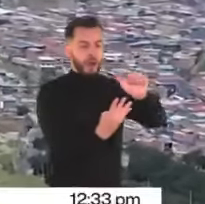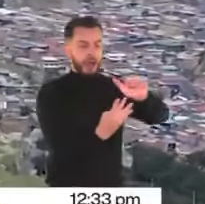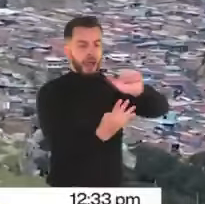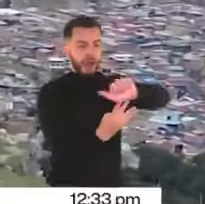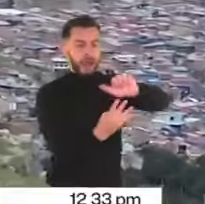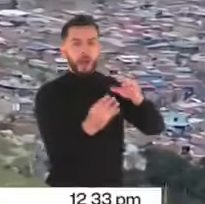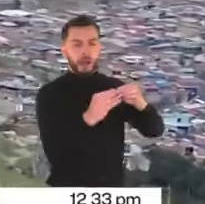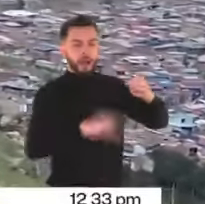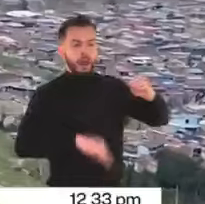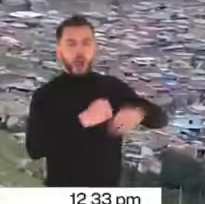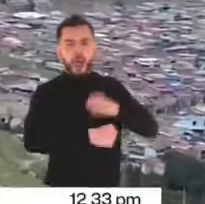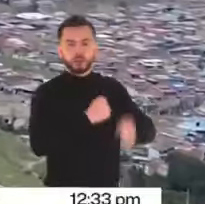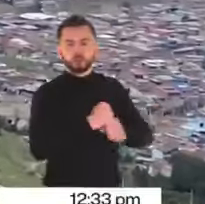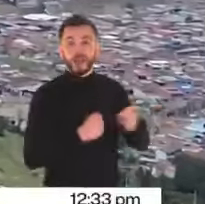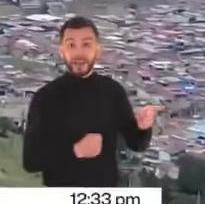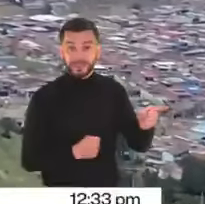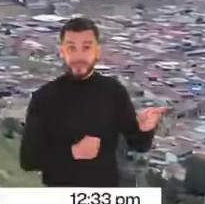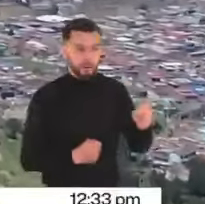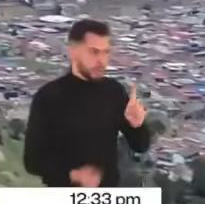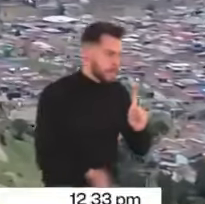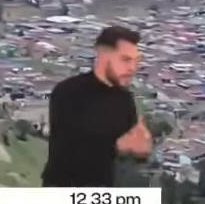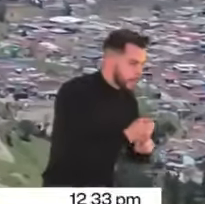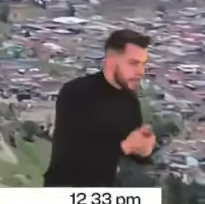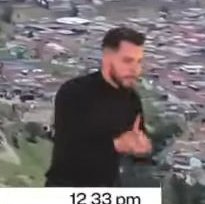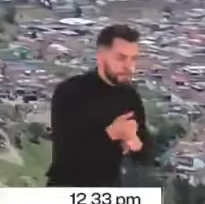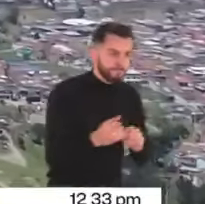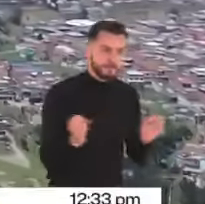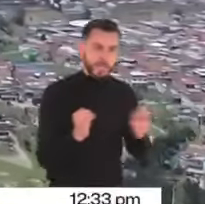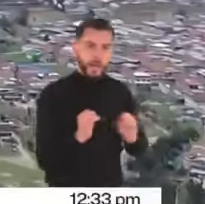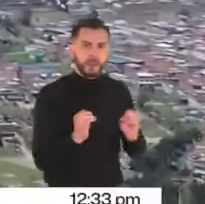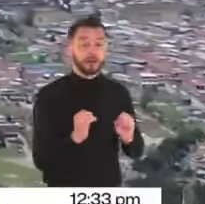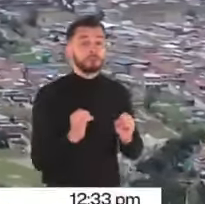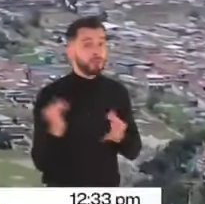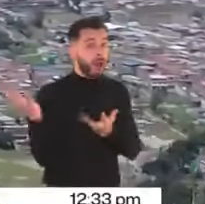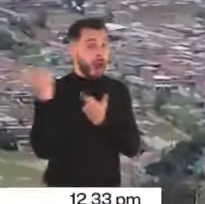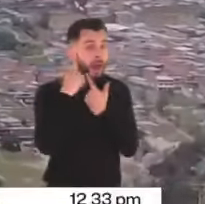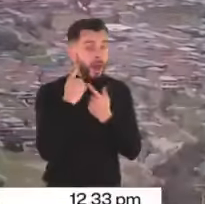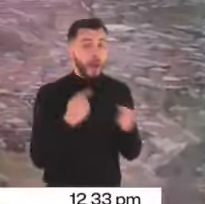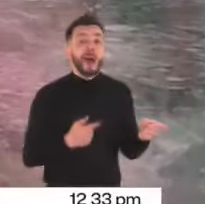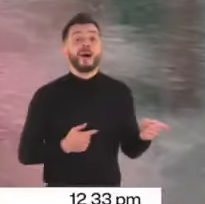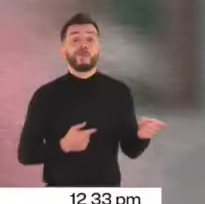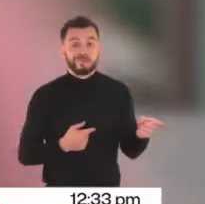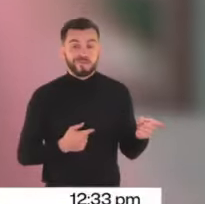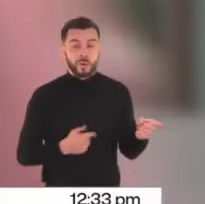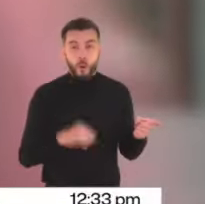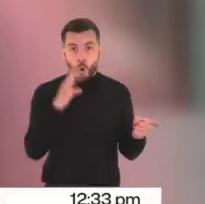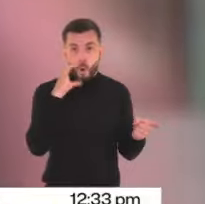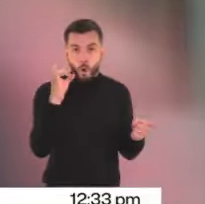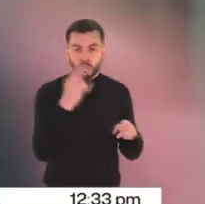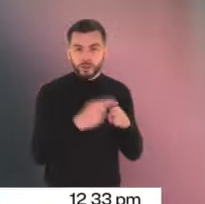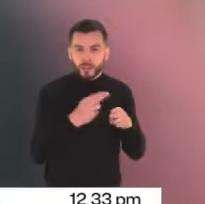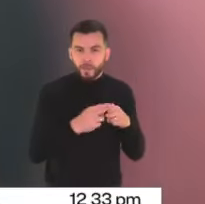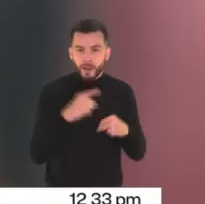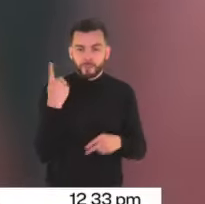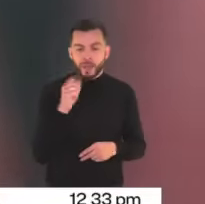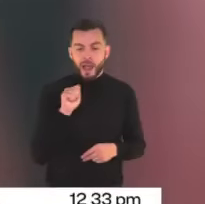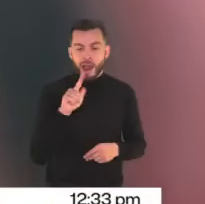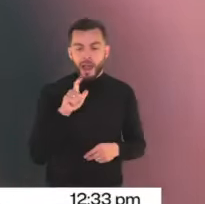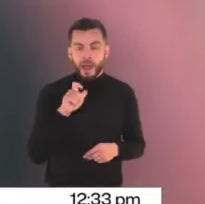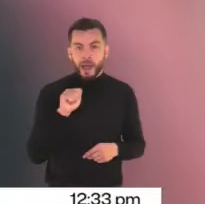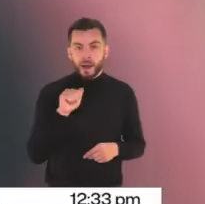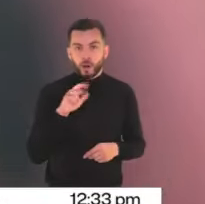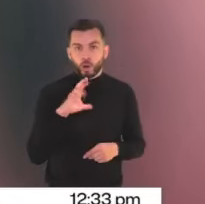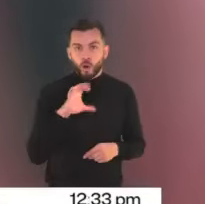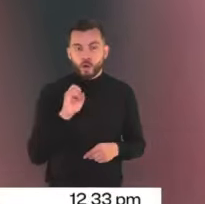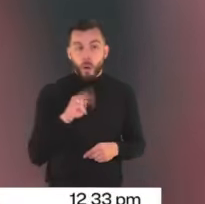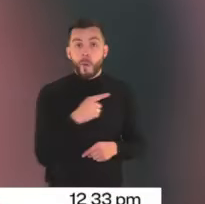menores de edad. Y a pesar de no encontrar elementos, se obtuvo conocimiento de que ahí un hombre conocido con el alias de Alarcón guardaba